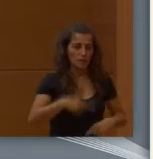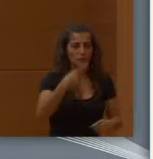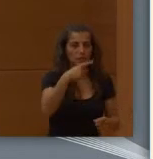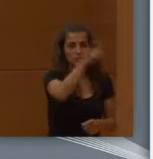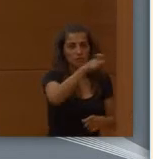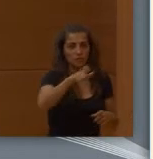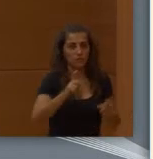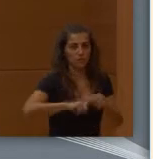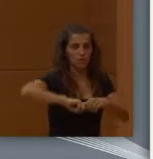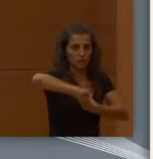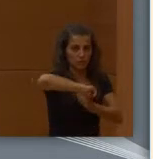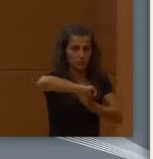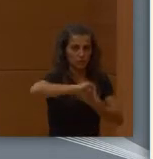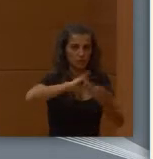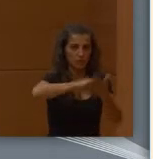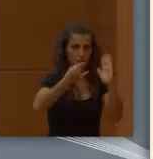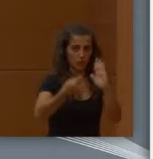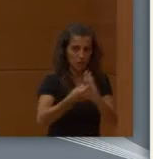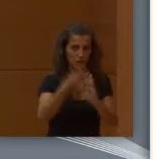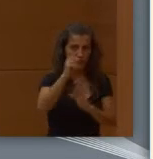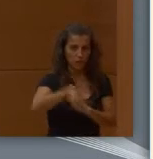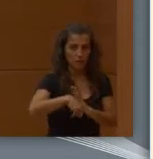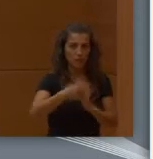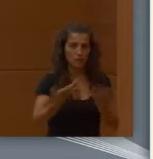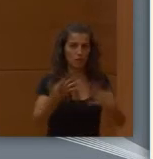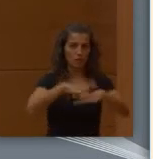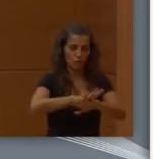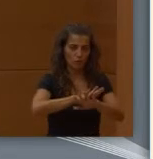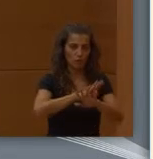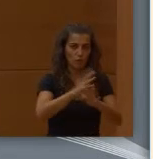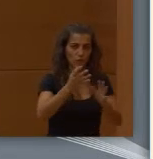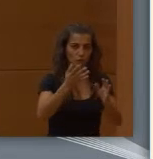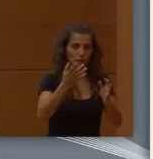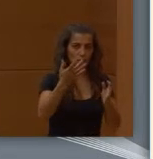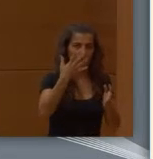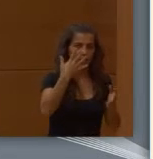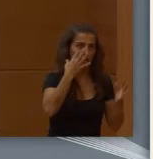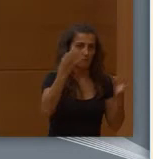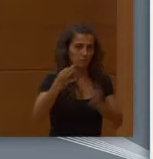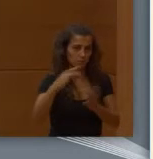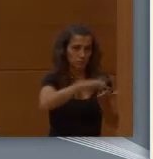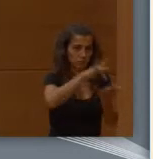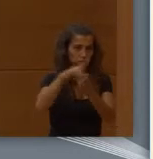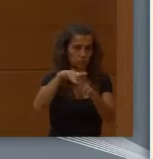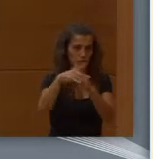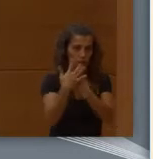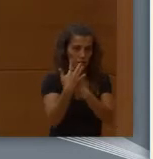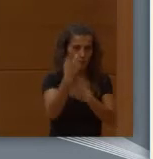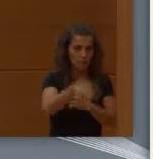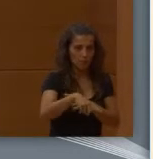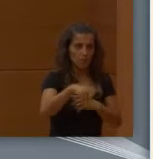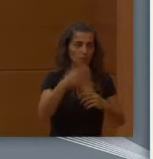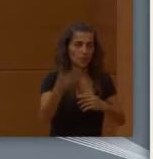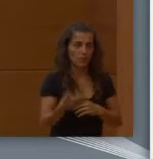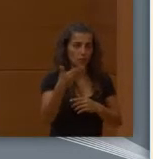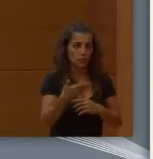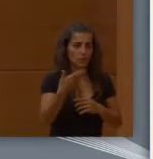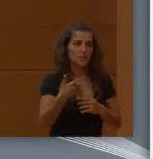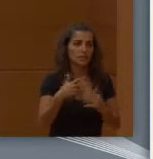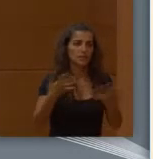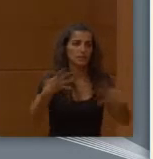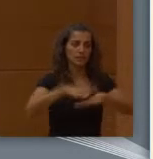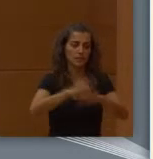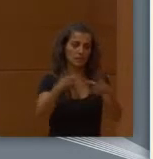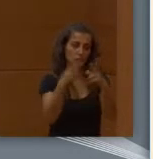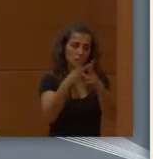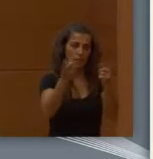que participaban en el proyecto, difundir esas mejores prácticas y, por último, un punto muy importante era la utilización de las redes sociales